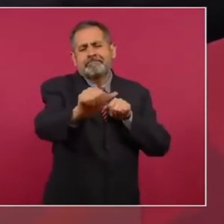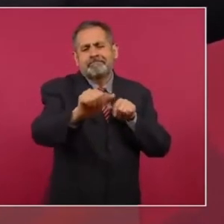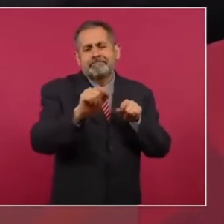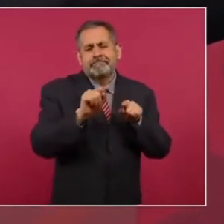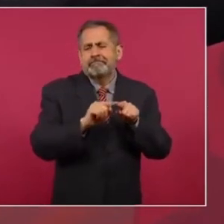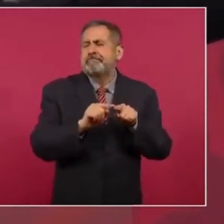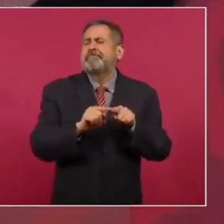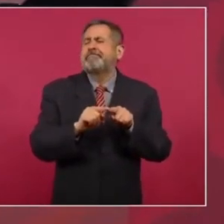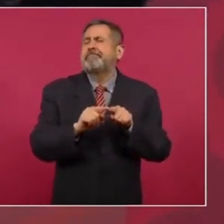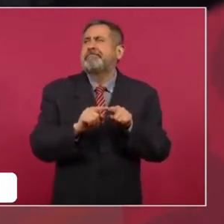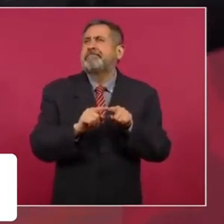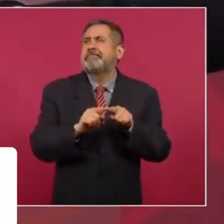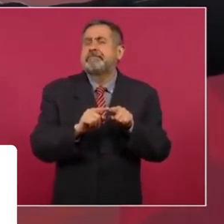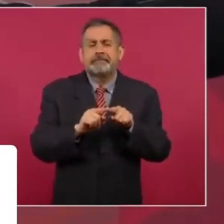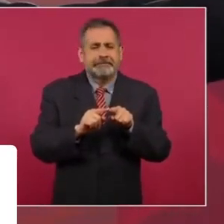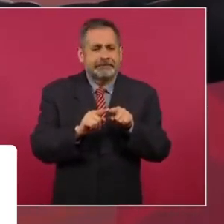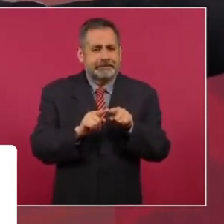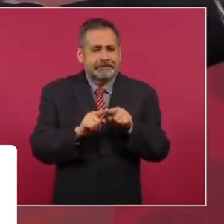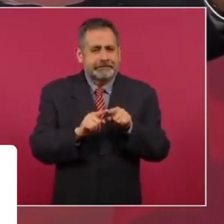de